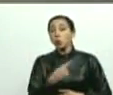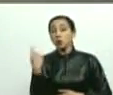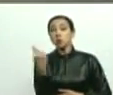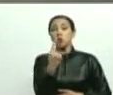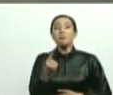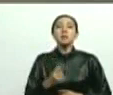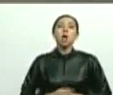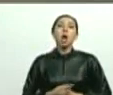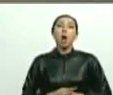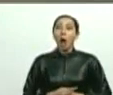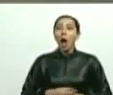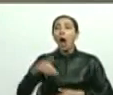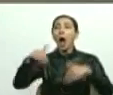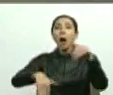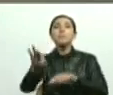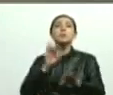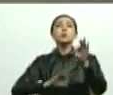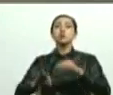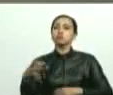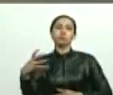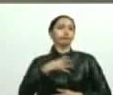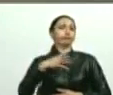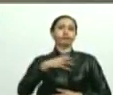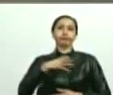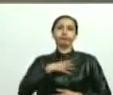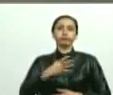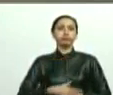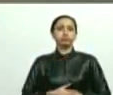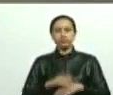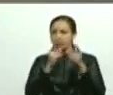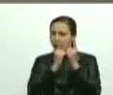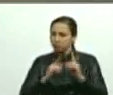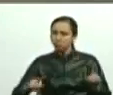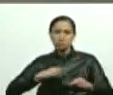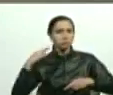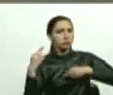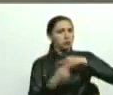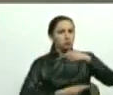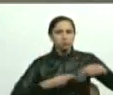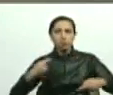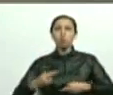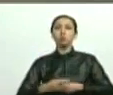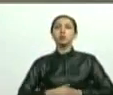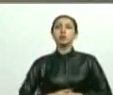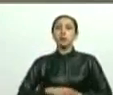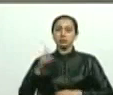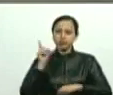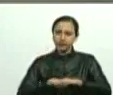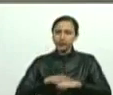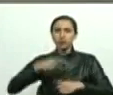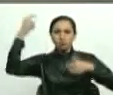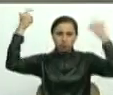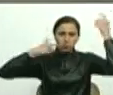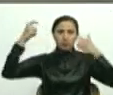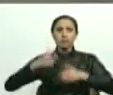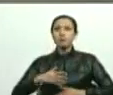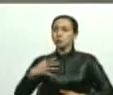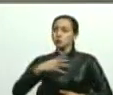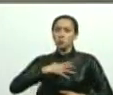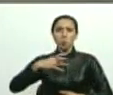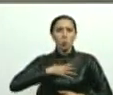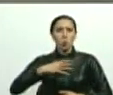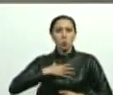voto. No, eso no puede ser en la democracia revolucionaria, en la democracia chavista. No puede ser en